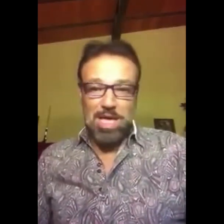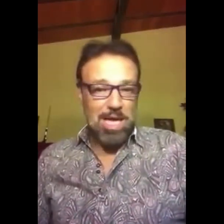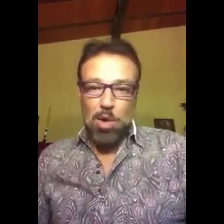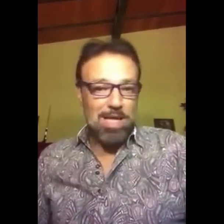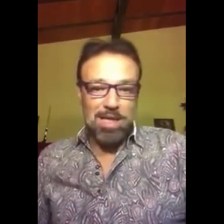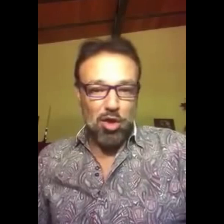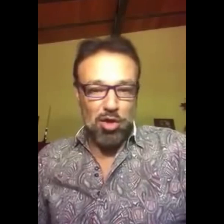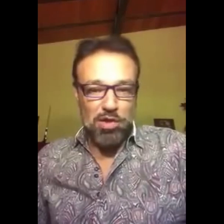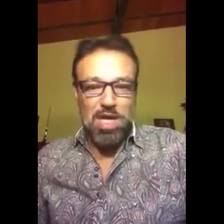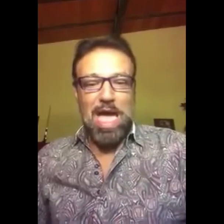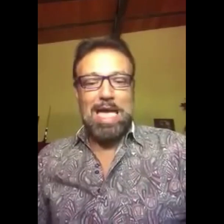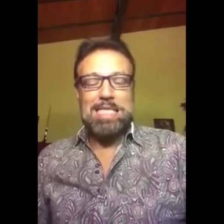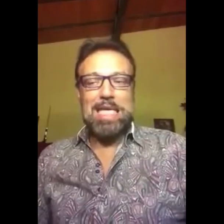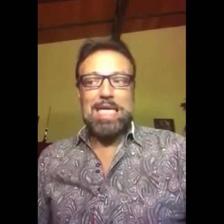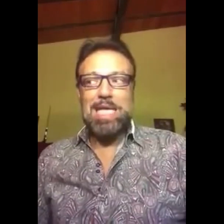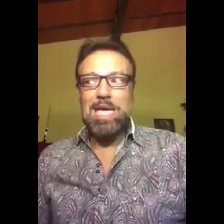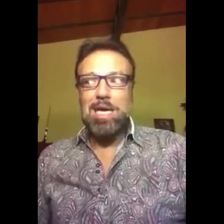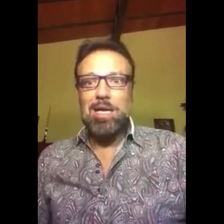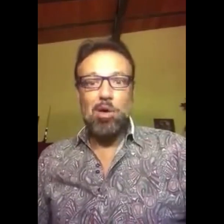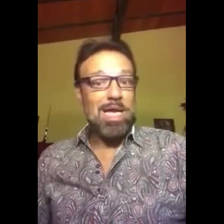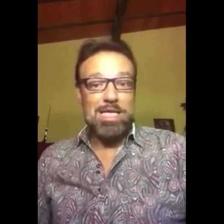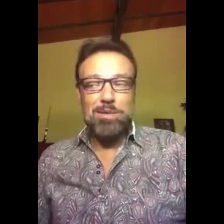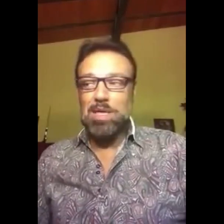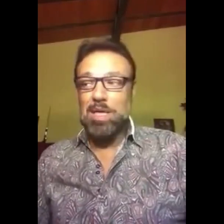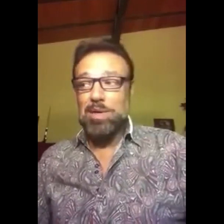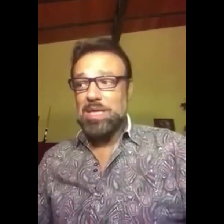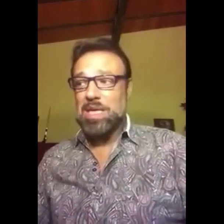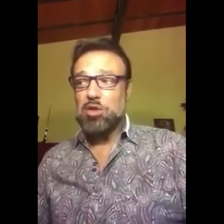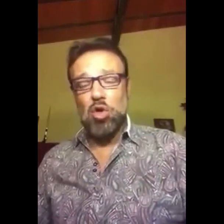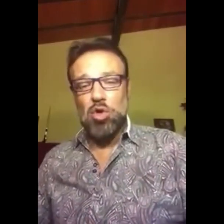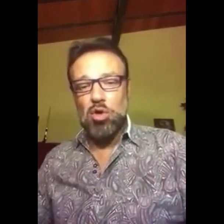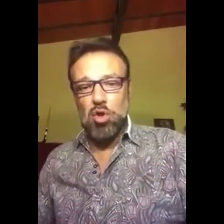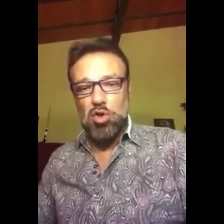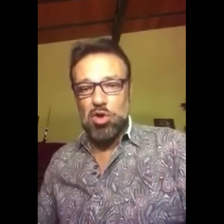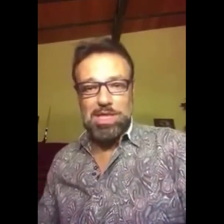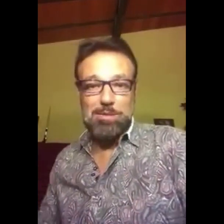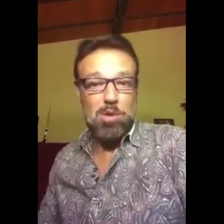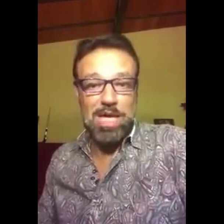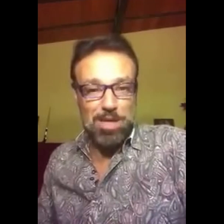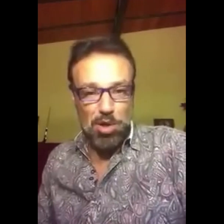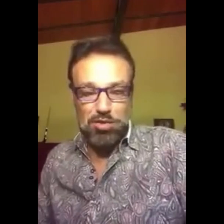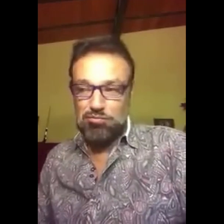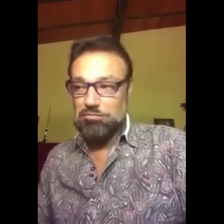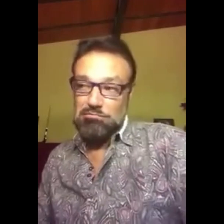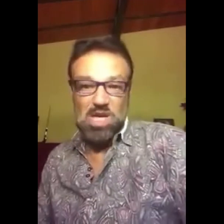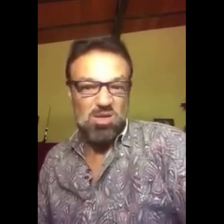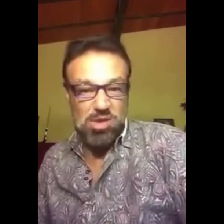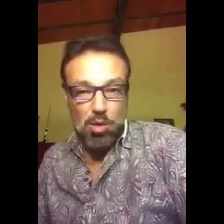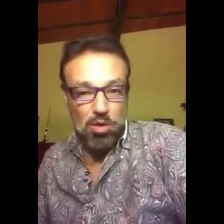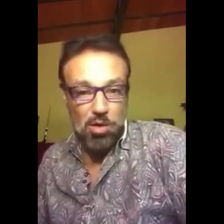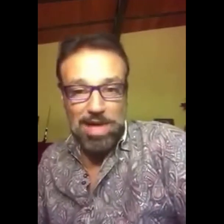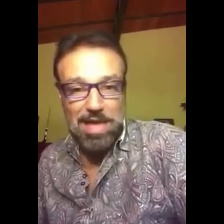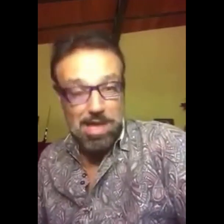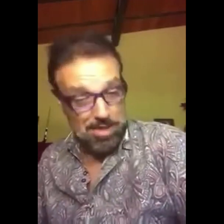Ramón Ayala es Huatre y todos, así que lo van a recibir y te vas a enterar todo lo que decía Momo Venegas de vos. Quieras